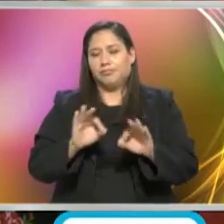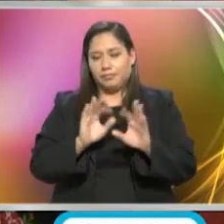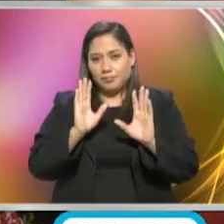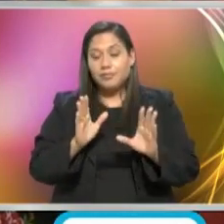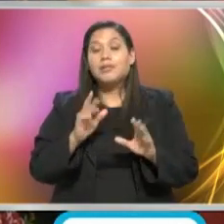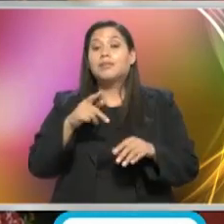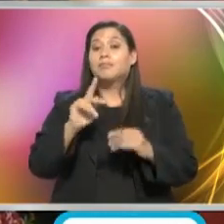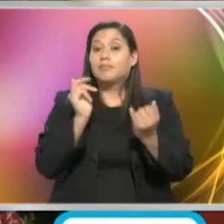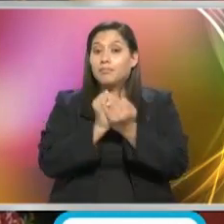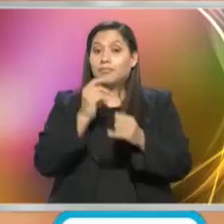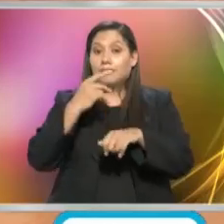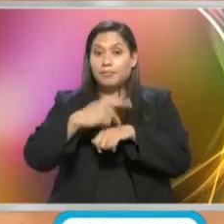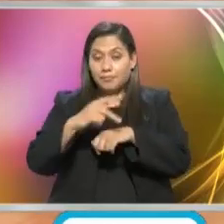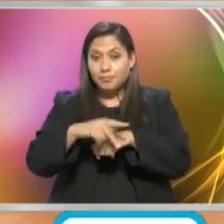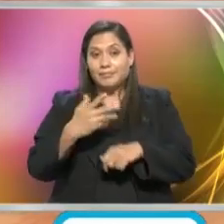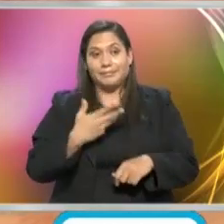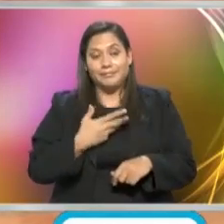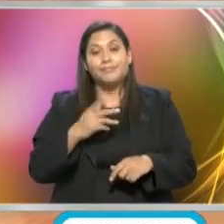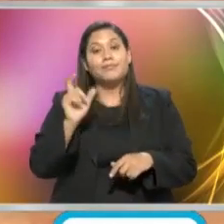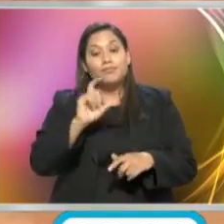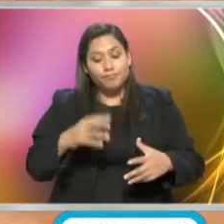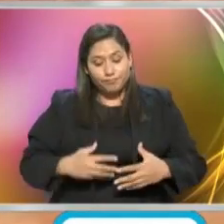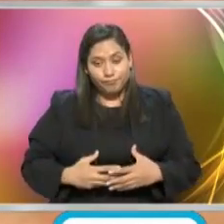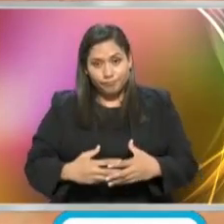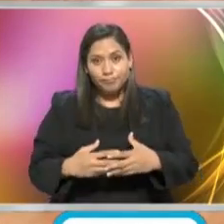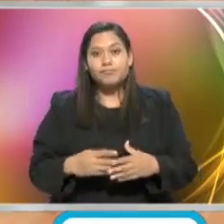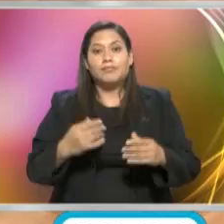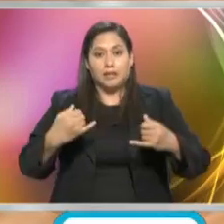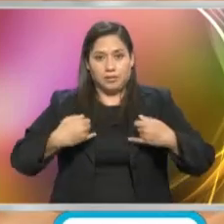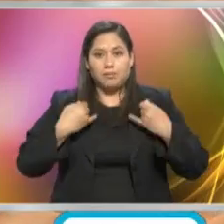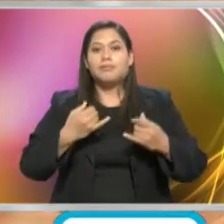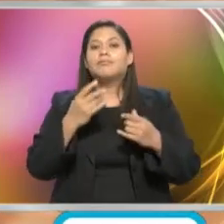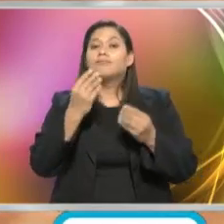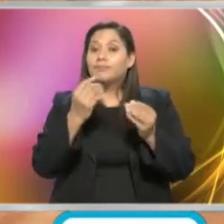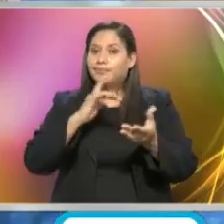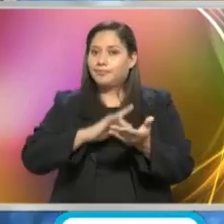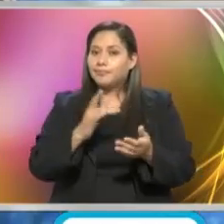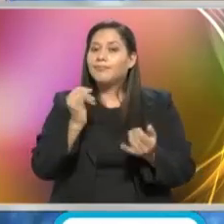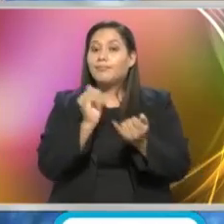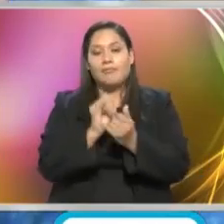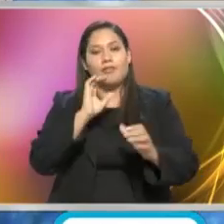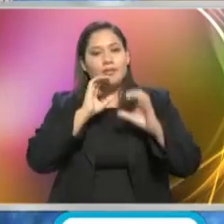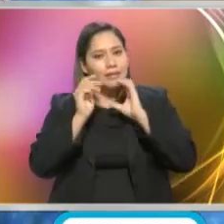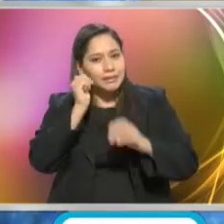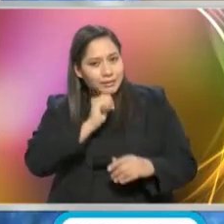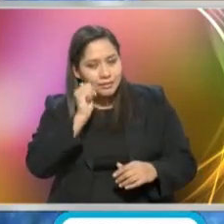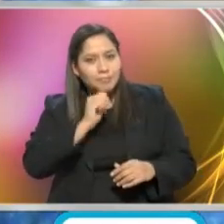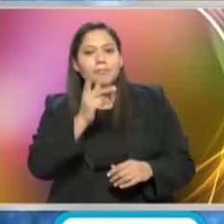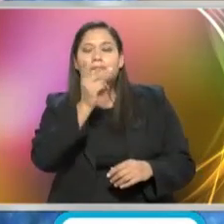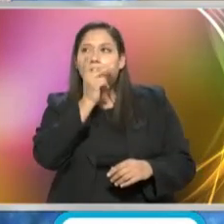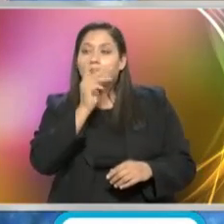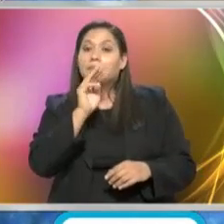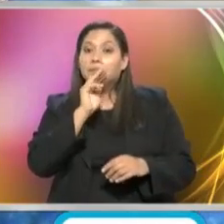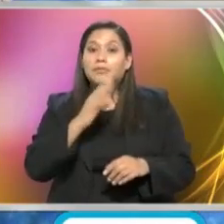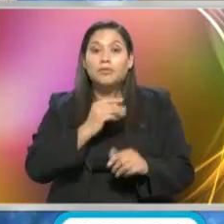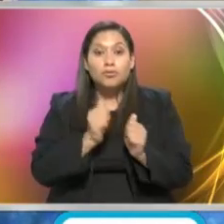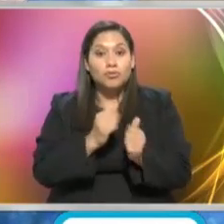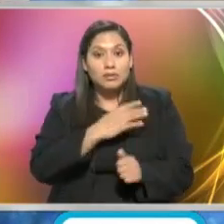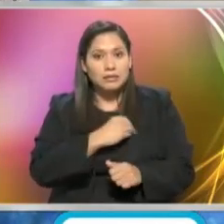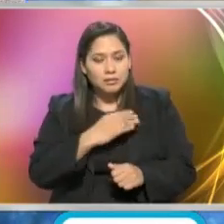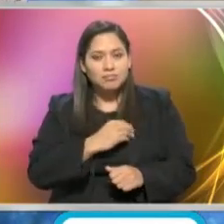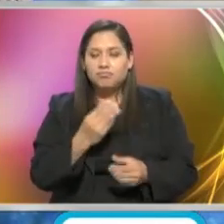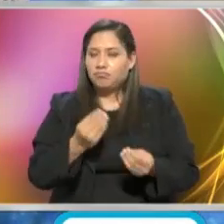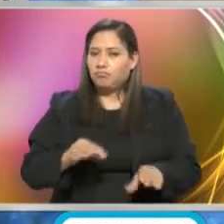todo de los riesgos que incluye pues en un embarazo de un adolescente. Muchas gracias. Y la comunicación siempre de los papás con los hijos va a ser